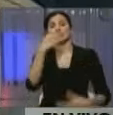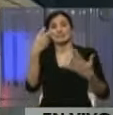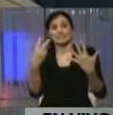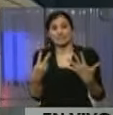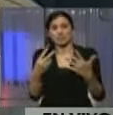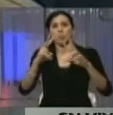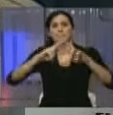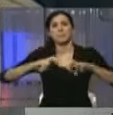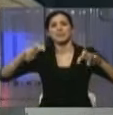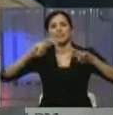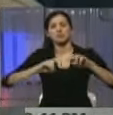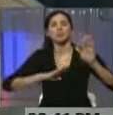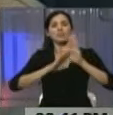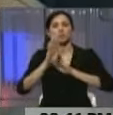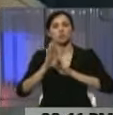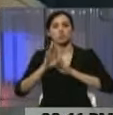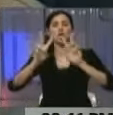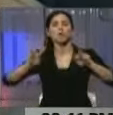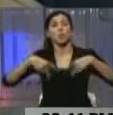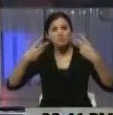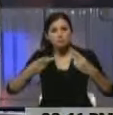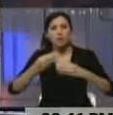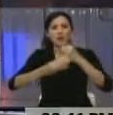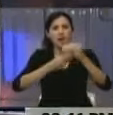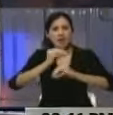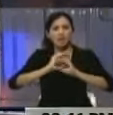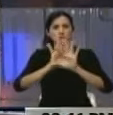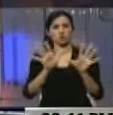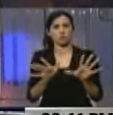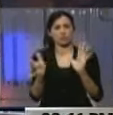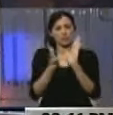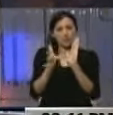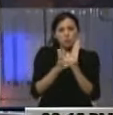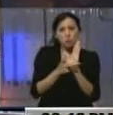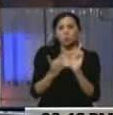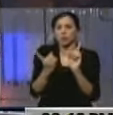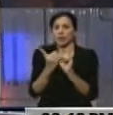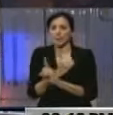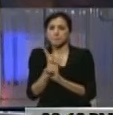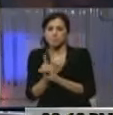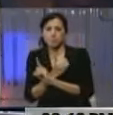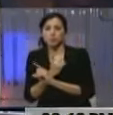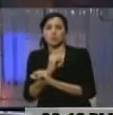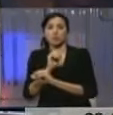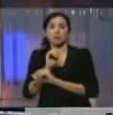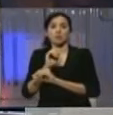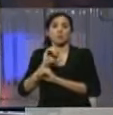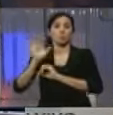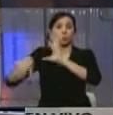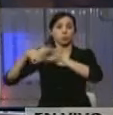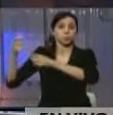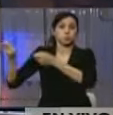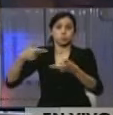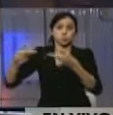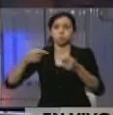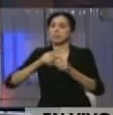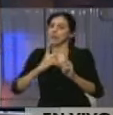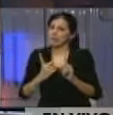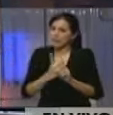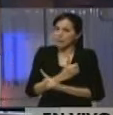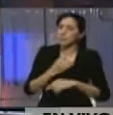desarrollo, la innovación, la creación tecnológica, la sustitución de importaciones, la creación de las nuevas